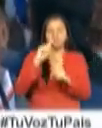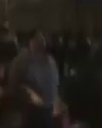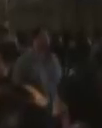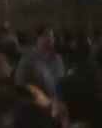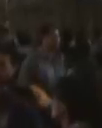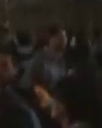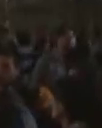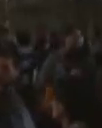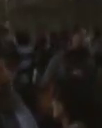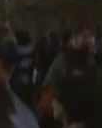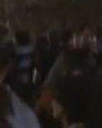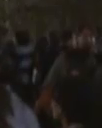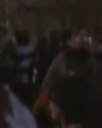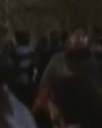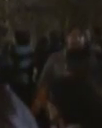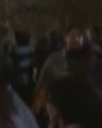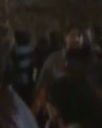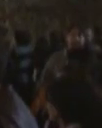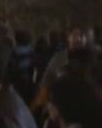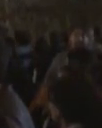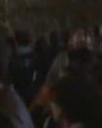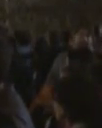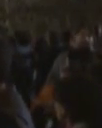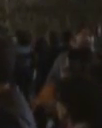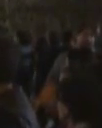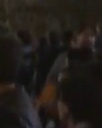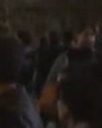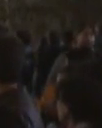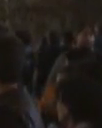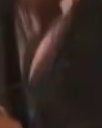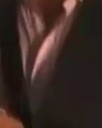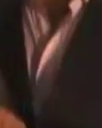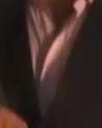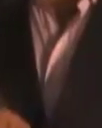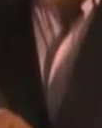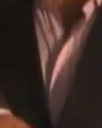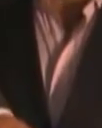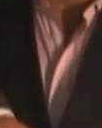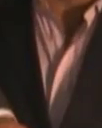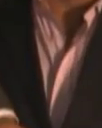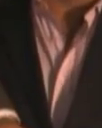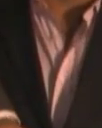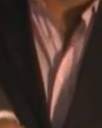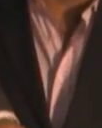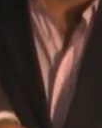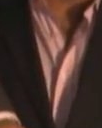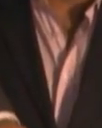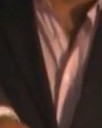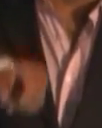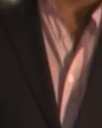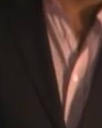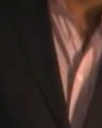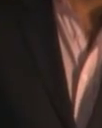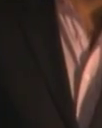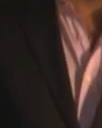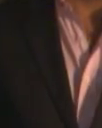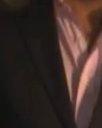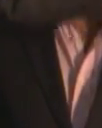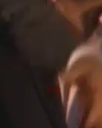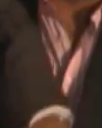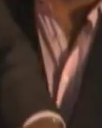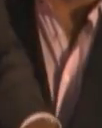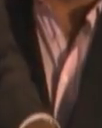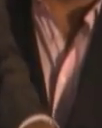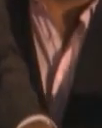gobierno. Compañeros, compañeras, otra jornada de fiesta, de alegría, mientras los